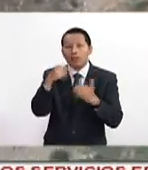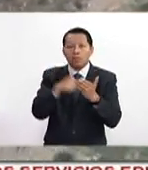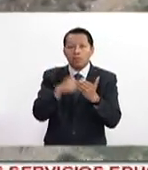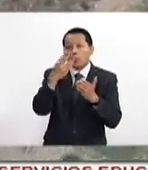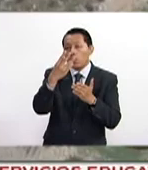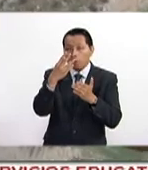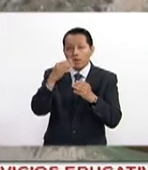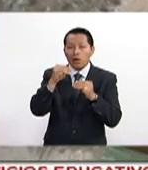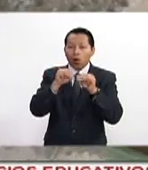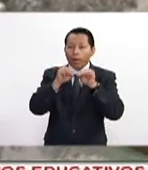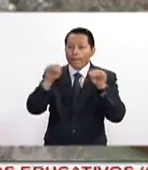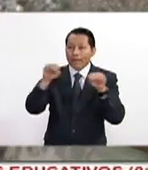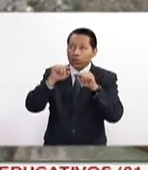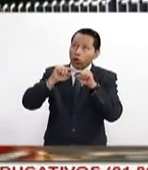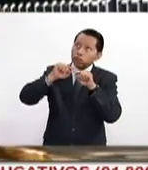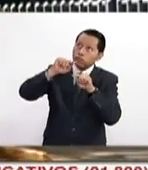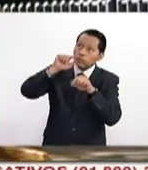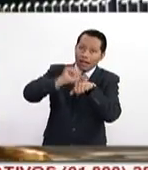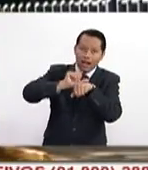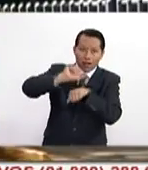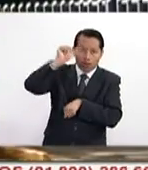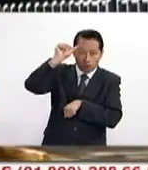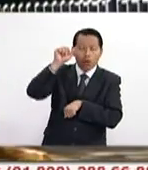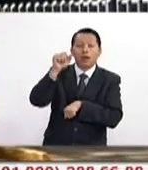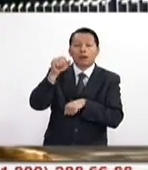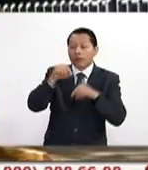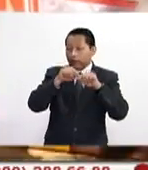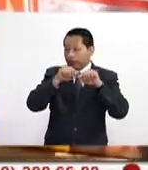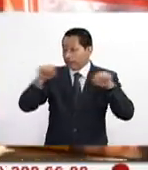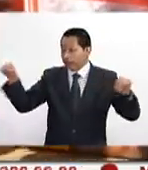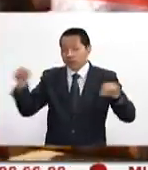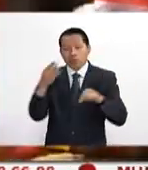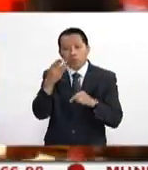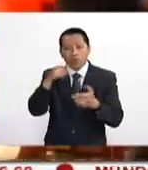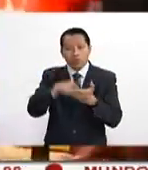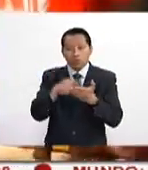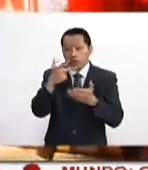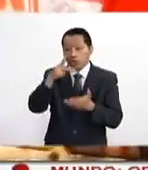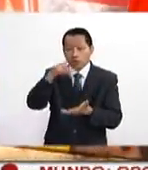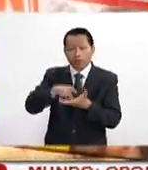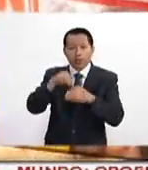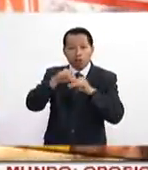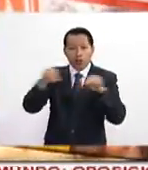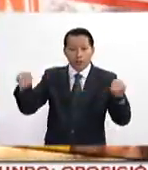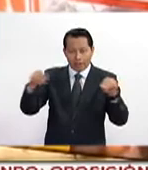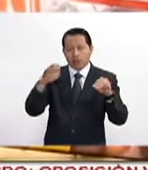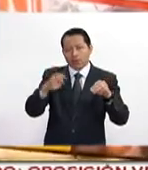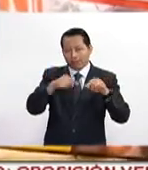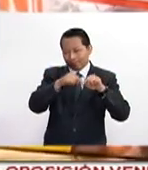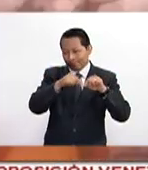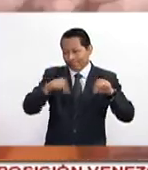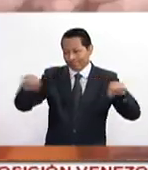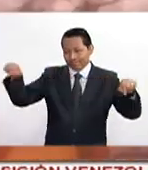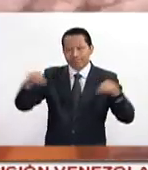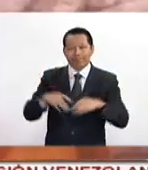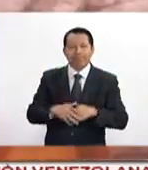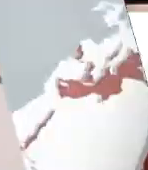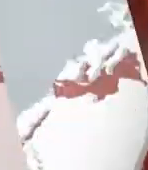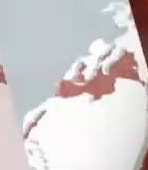metros de altura que se extendería 4.8 kilómetros a lo largo de este refugio de vida silvestre.